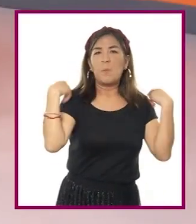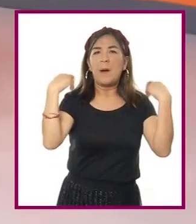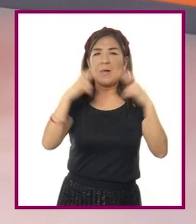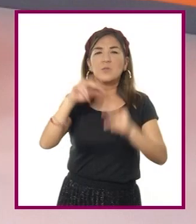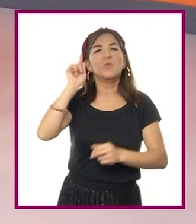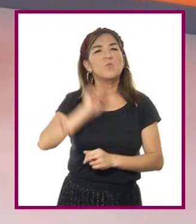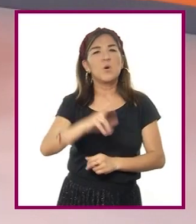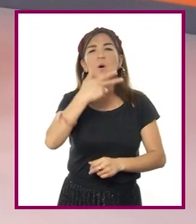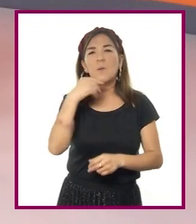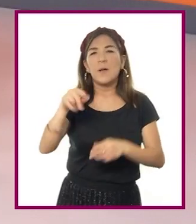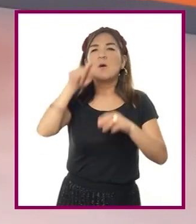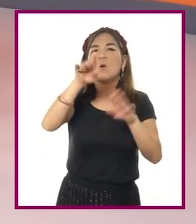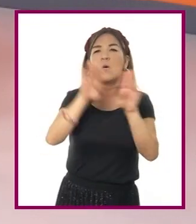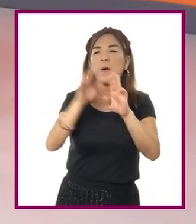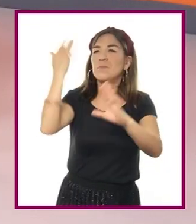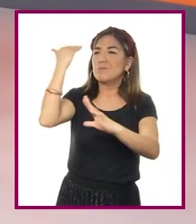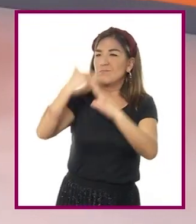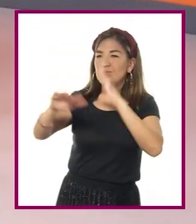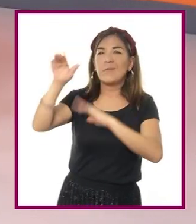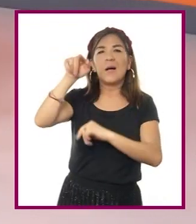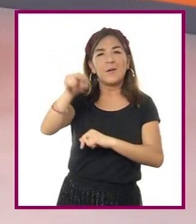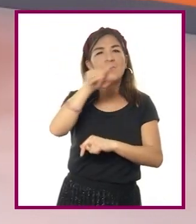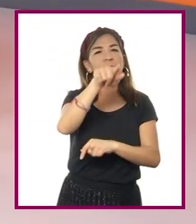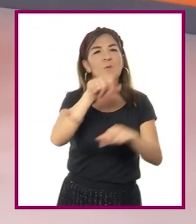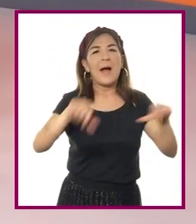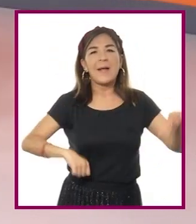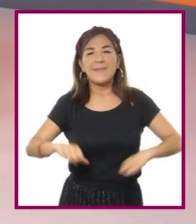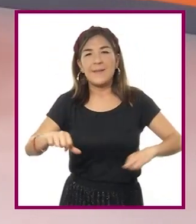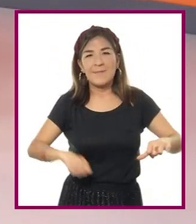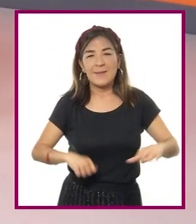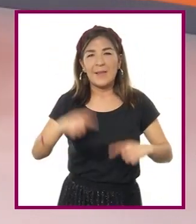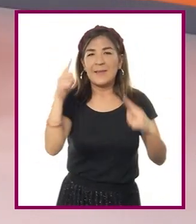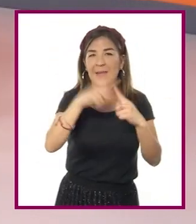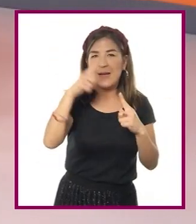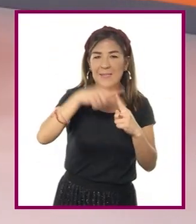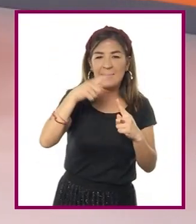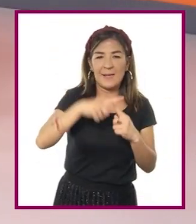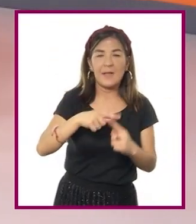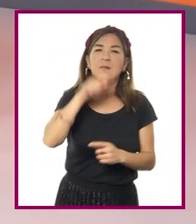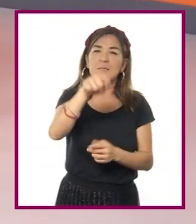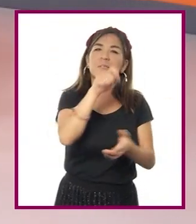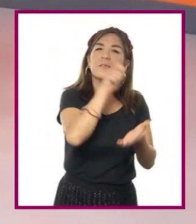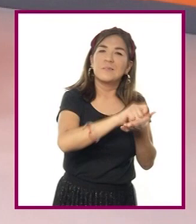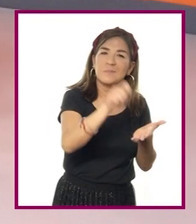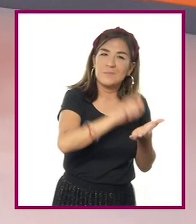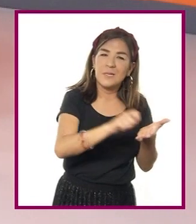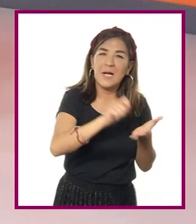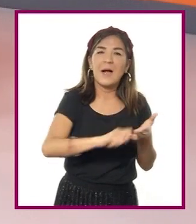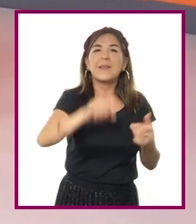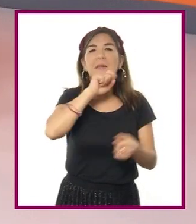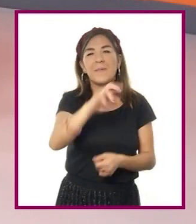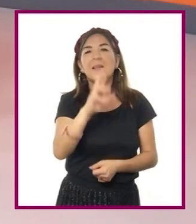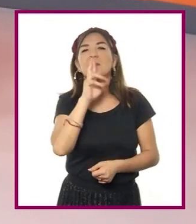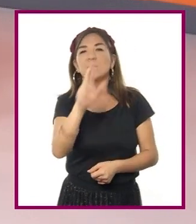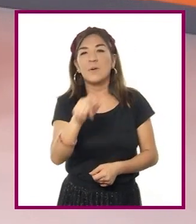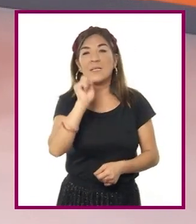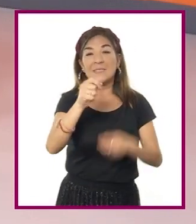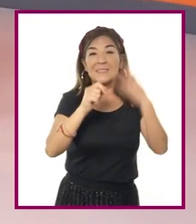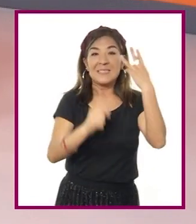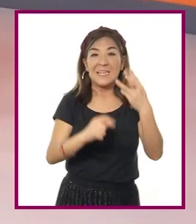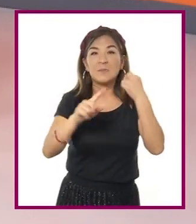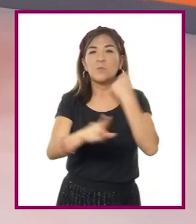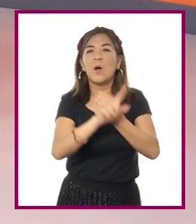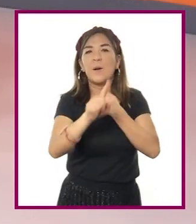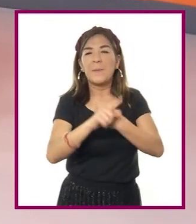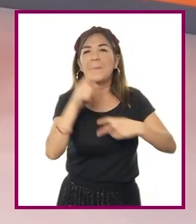profesora o profesor las evidencias de sus trabajos, en este caso, sus anotaciones y las respuestas de las 3